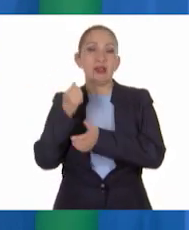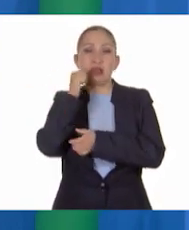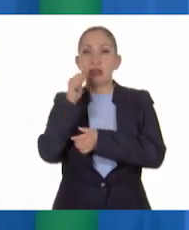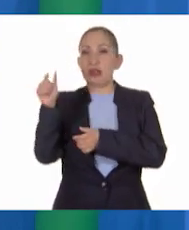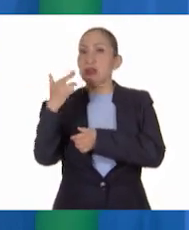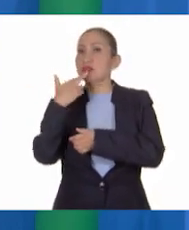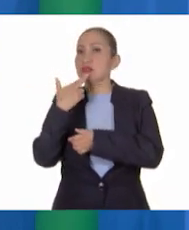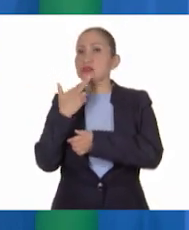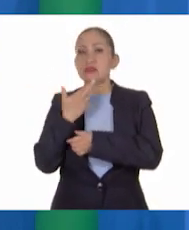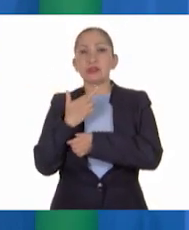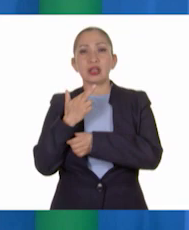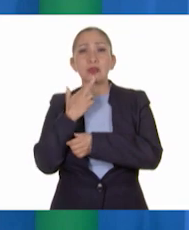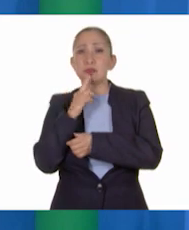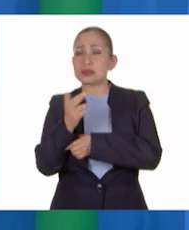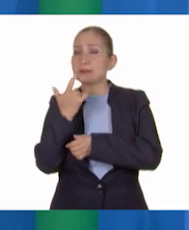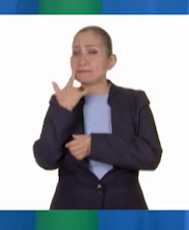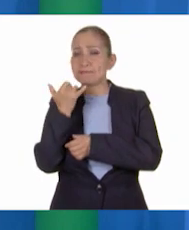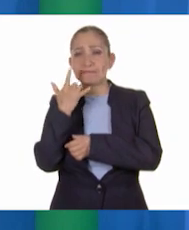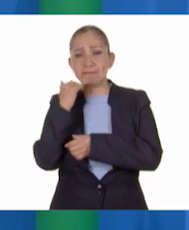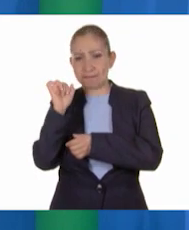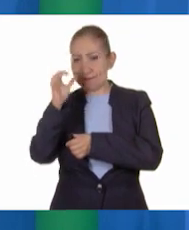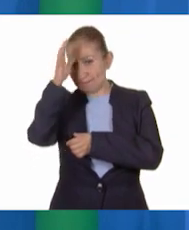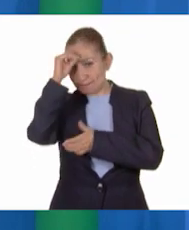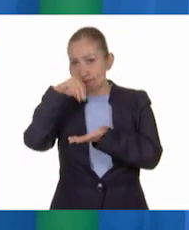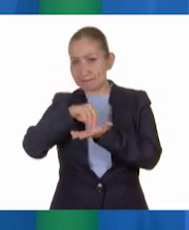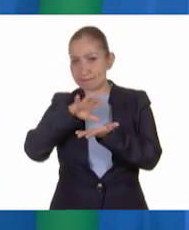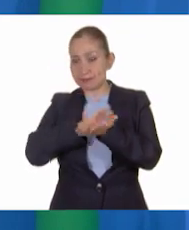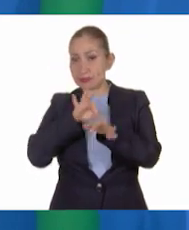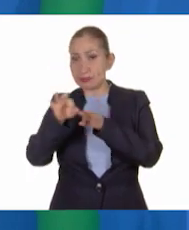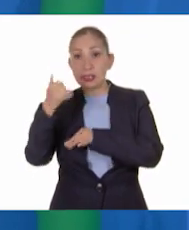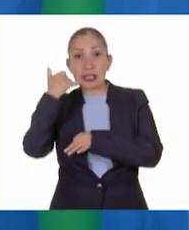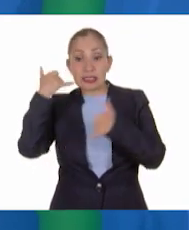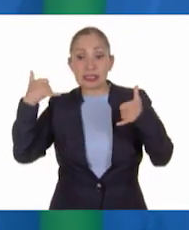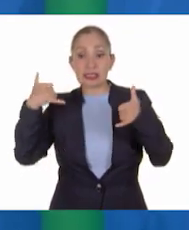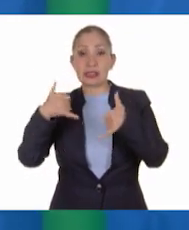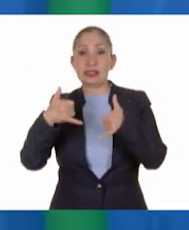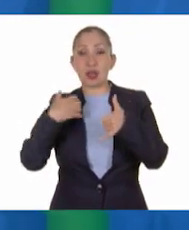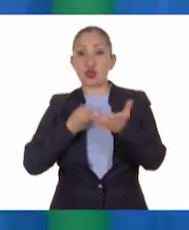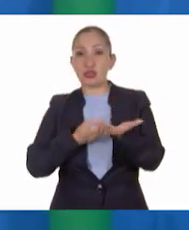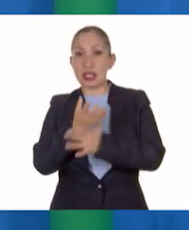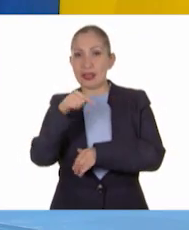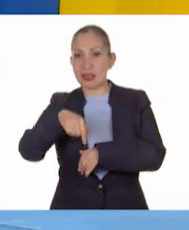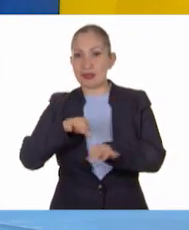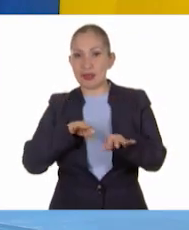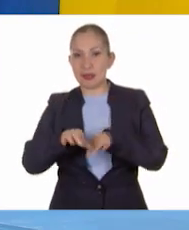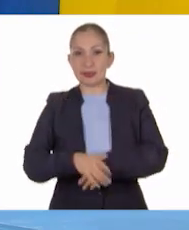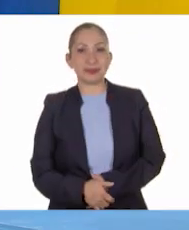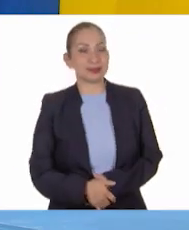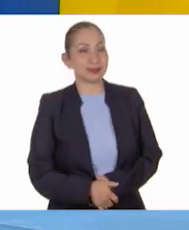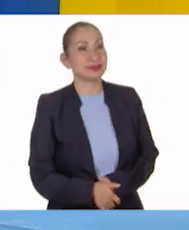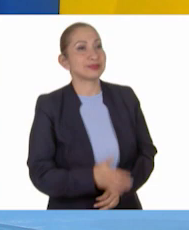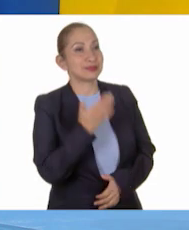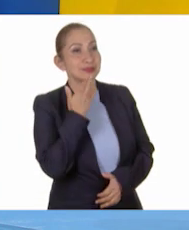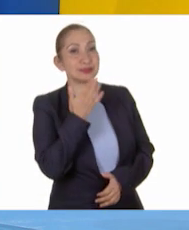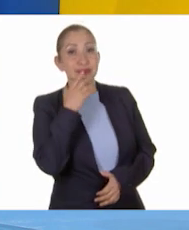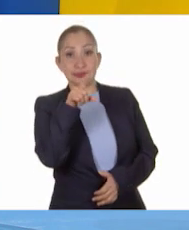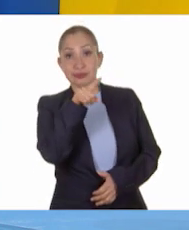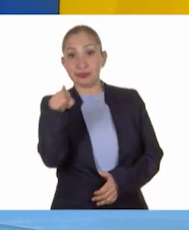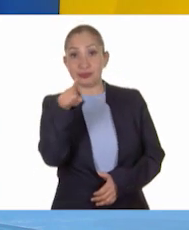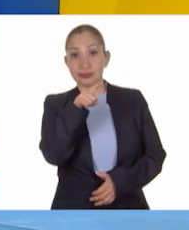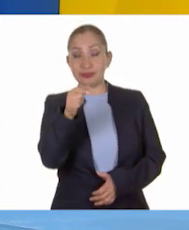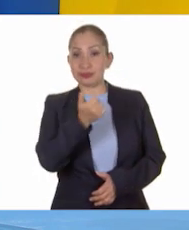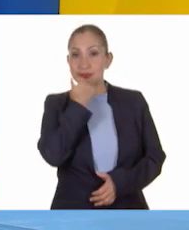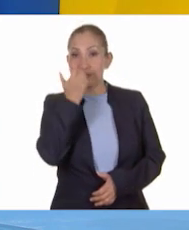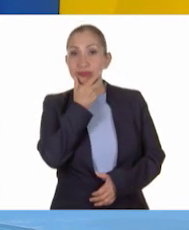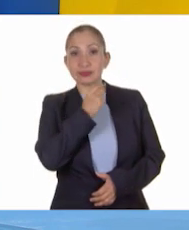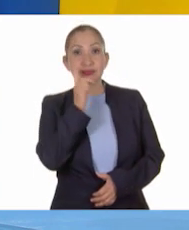siempre, su respuesta fue muy amable y acordamos trabajar juntas vía telefónica al salir de aquí. Muy bien. ¿Y ustedes,